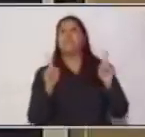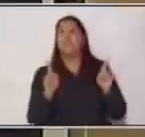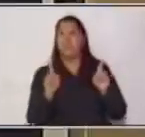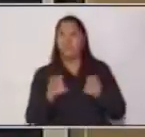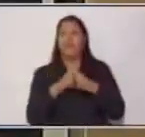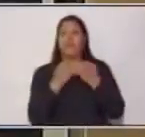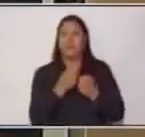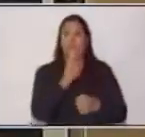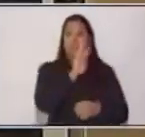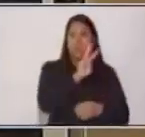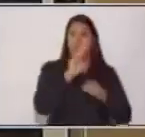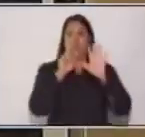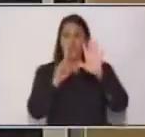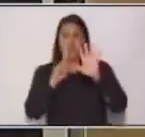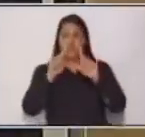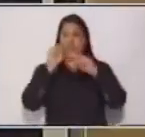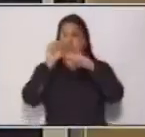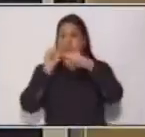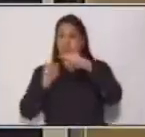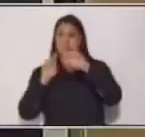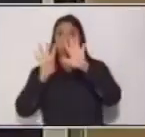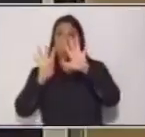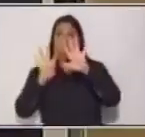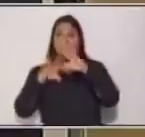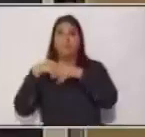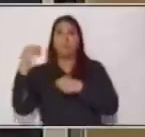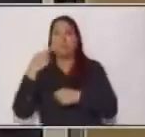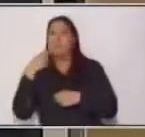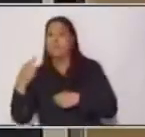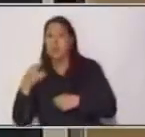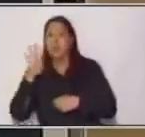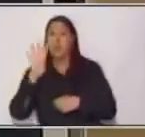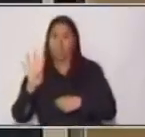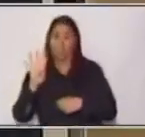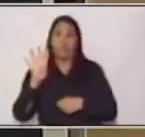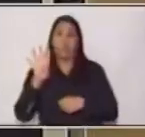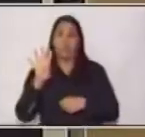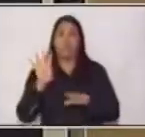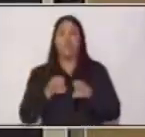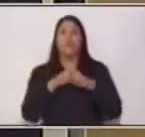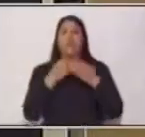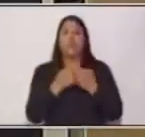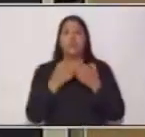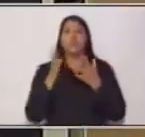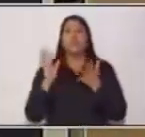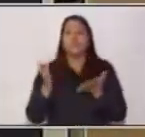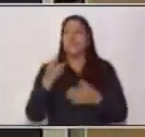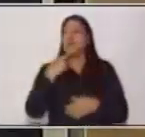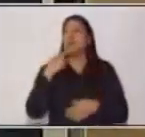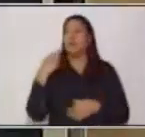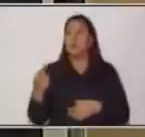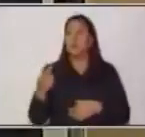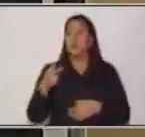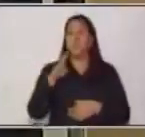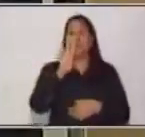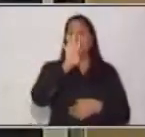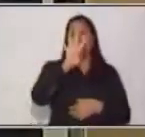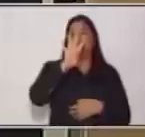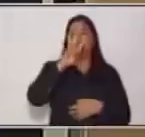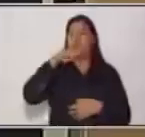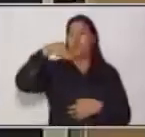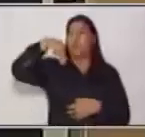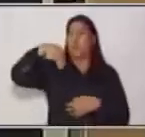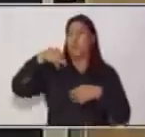9 es 4 y me queda m cuadrado, n cuadrado.